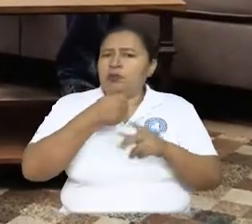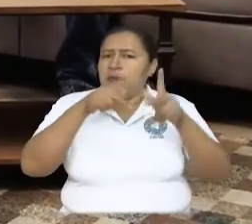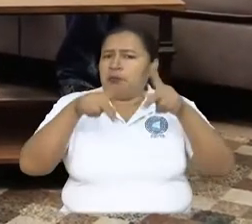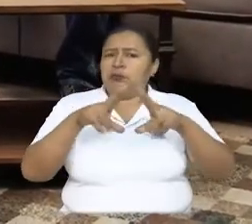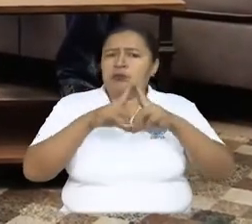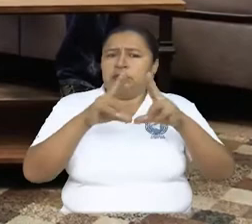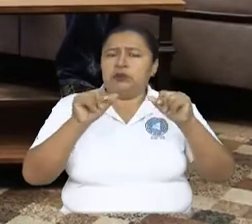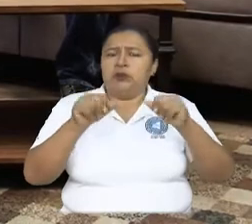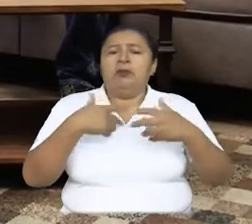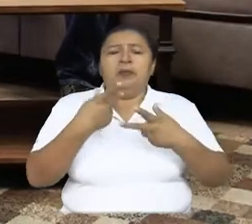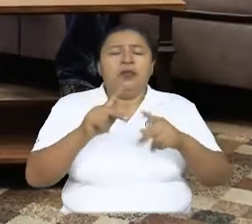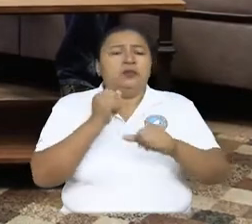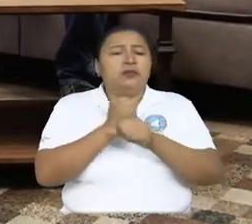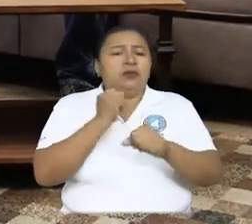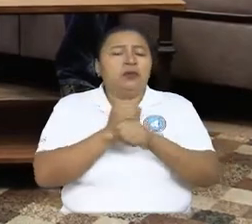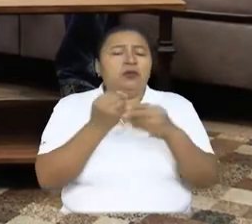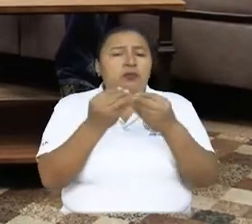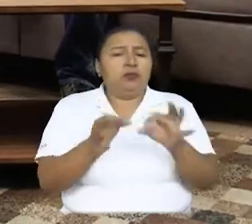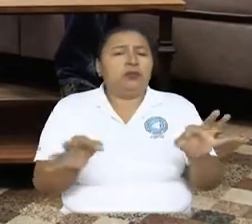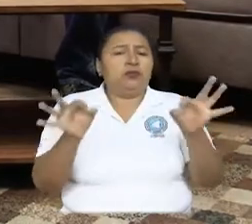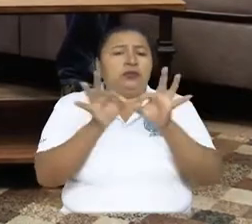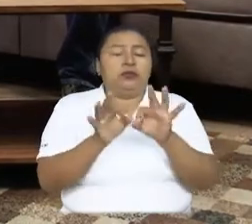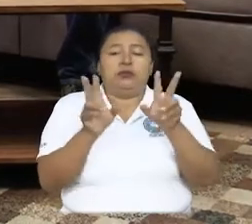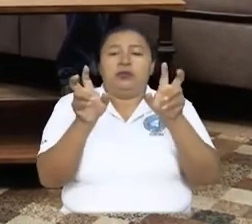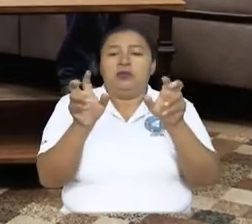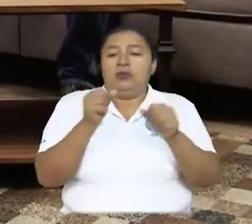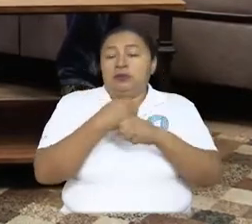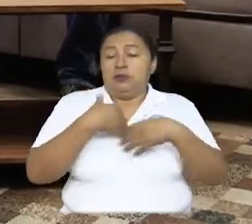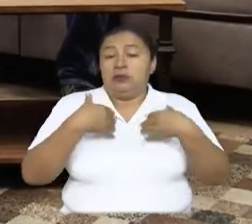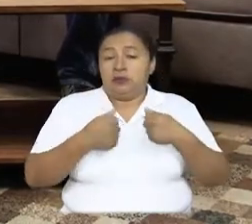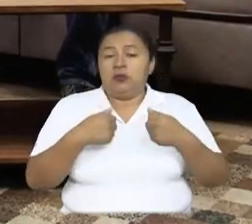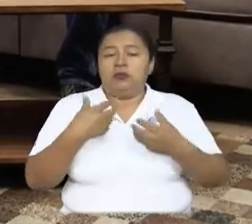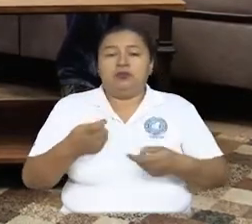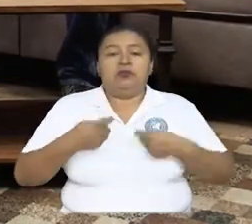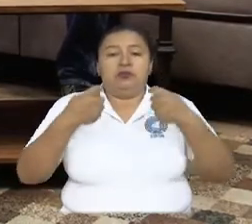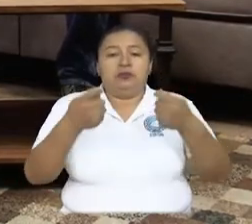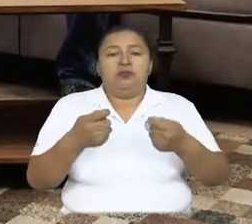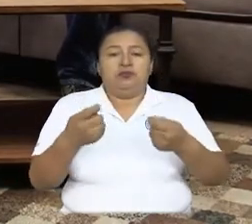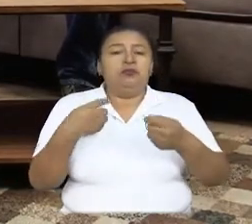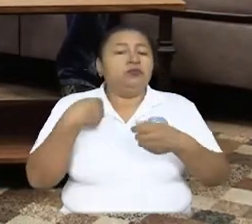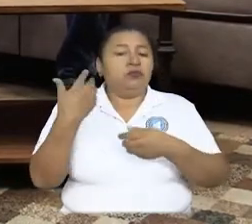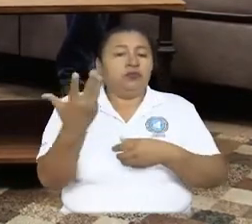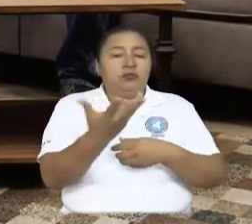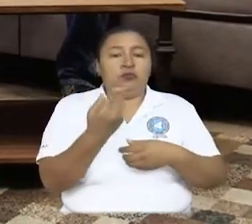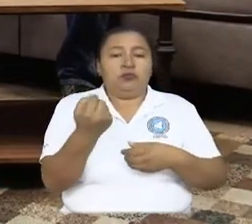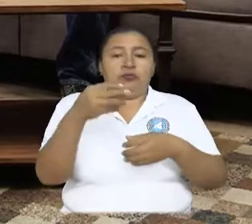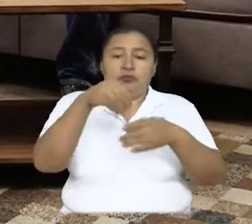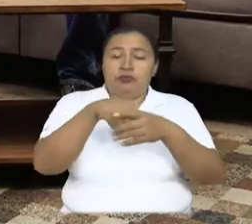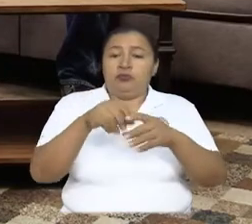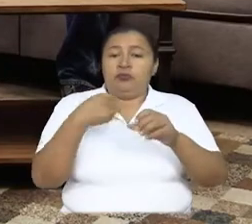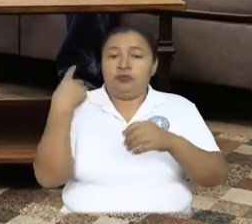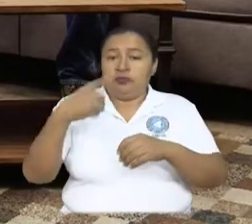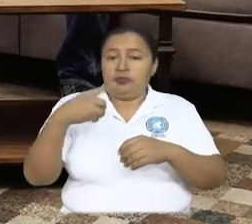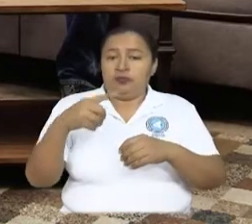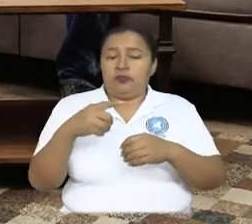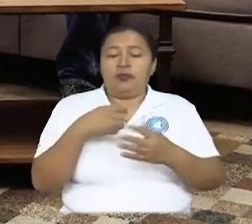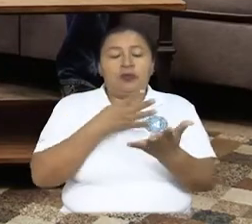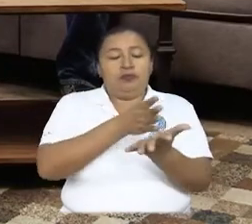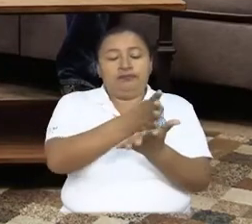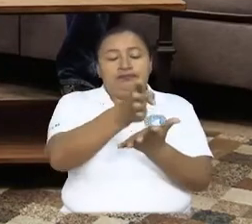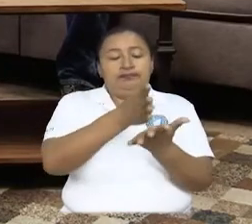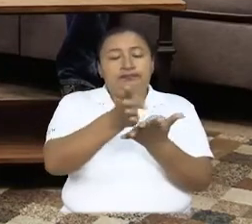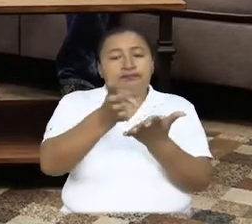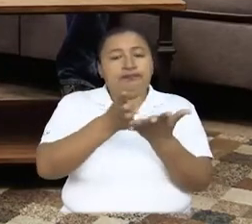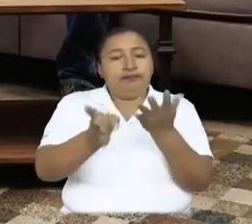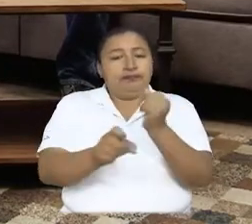un trabajo bastante importante en el área de la salud un proceso de restitución integral de derechos y líneas de trabajo no